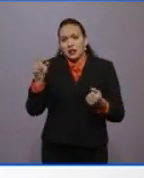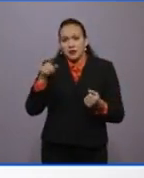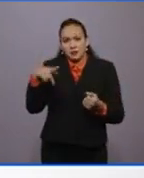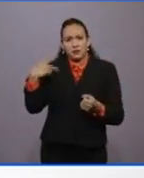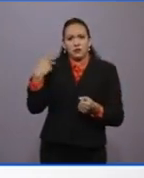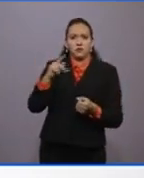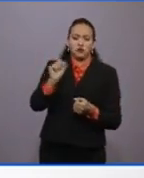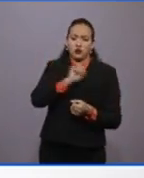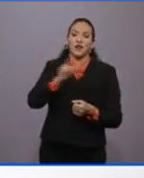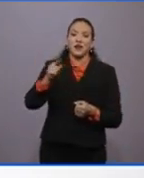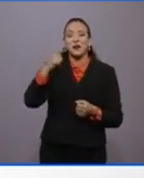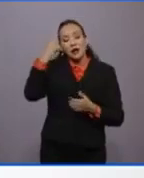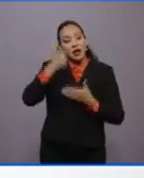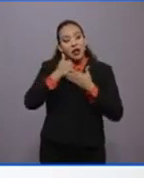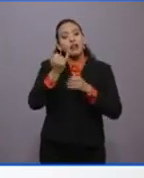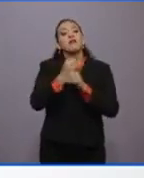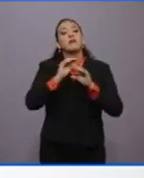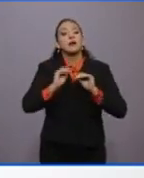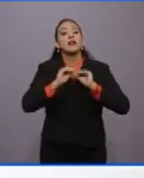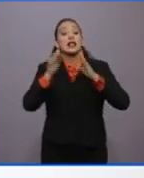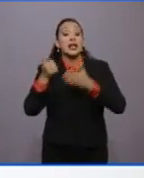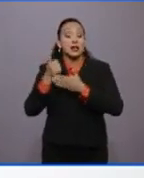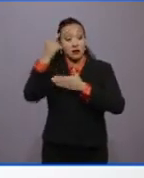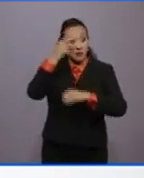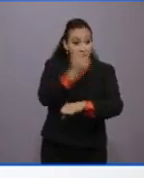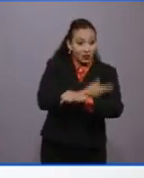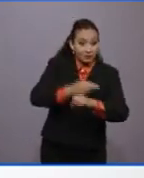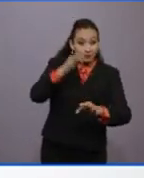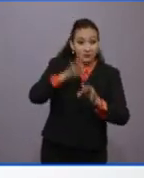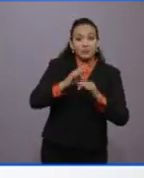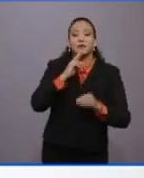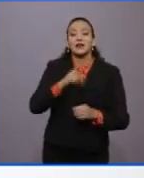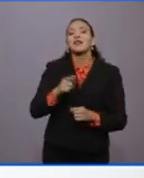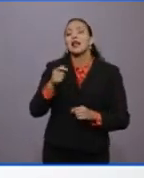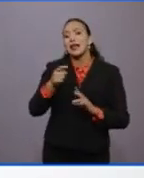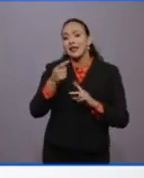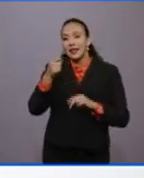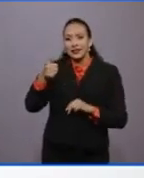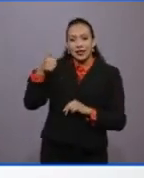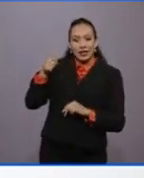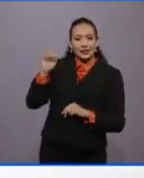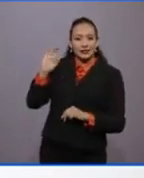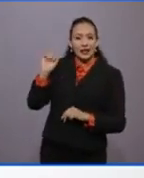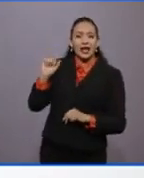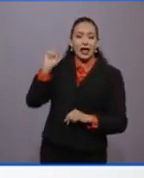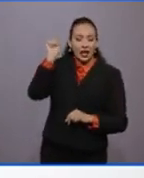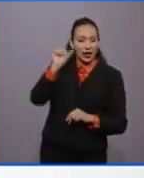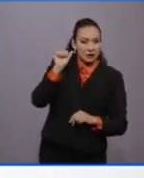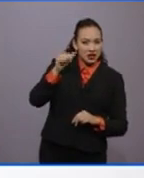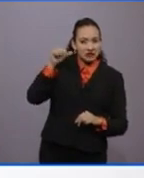la transparencia y fortalecer el proceso electoral. Desde el pasado 6 de abril y hasta el día de hoy, formaron